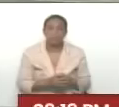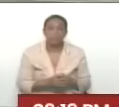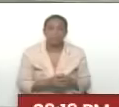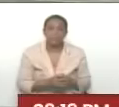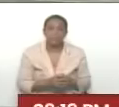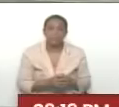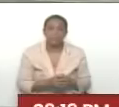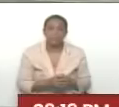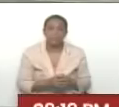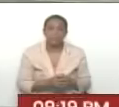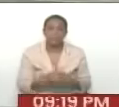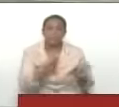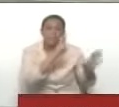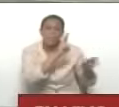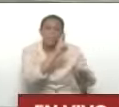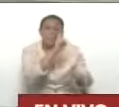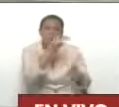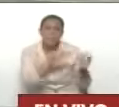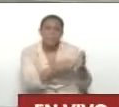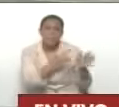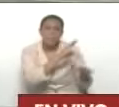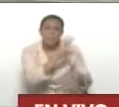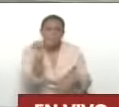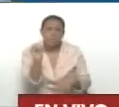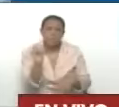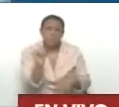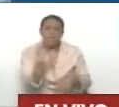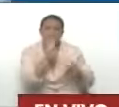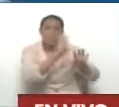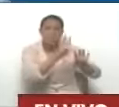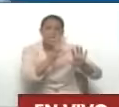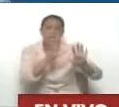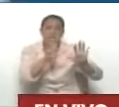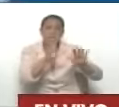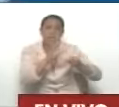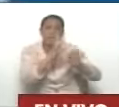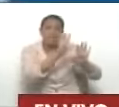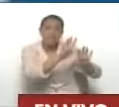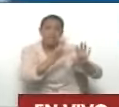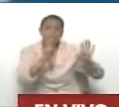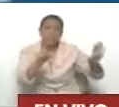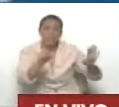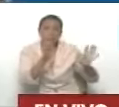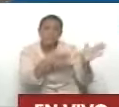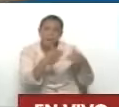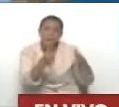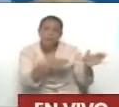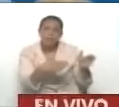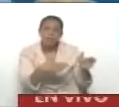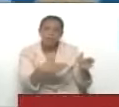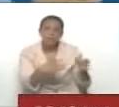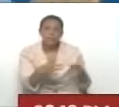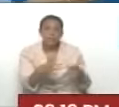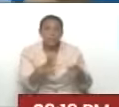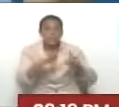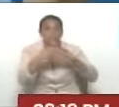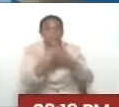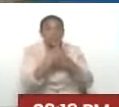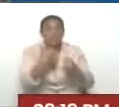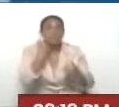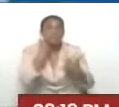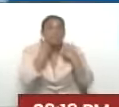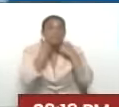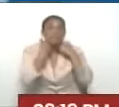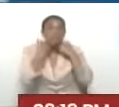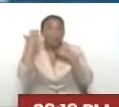¿13 creo que? 2020. Sí. No. 19 de marzo. En marzo. Sí, sí. Que llegaron los primeros casos